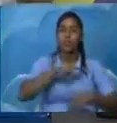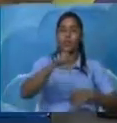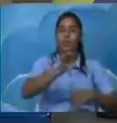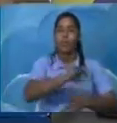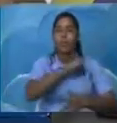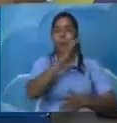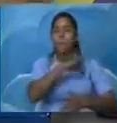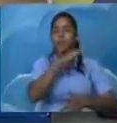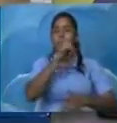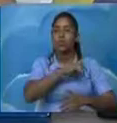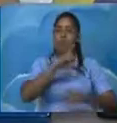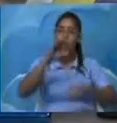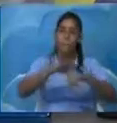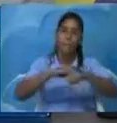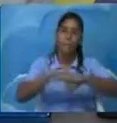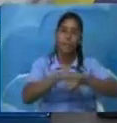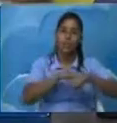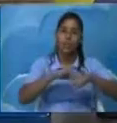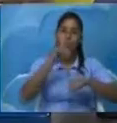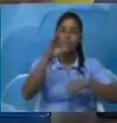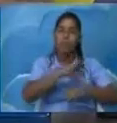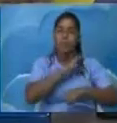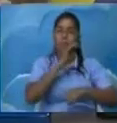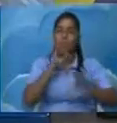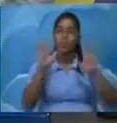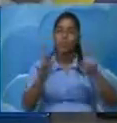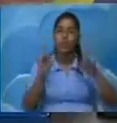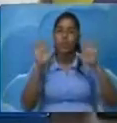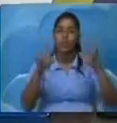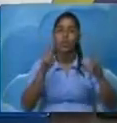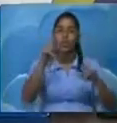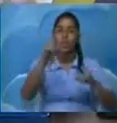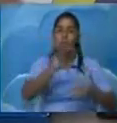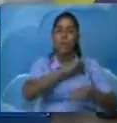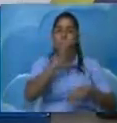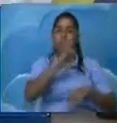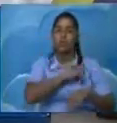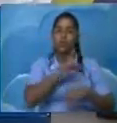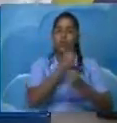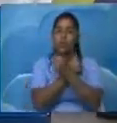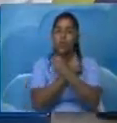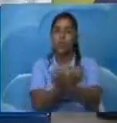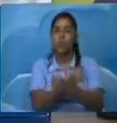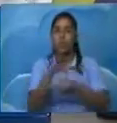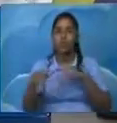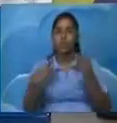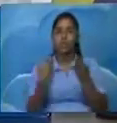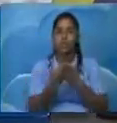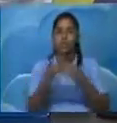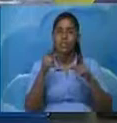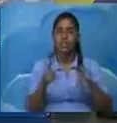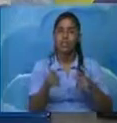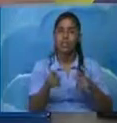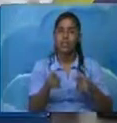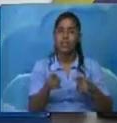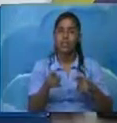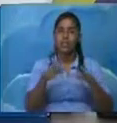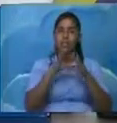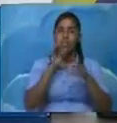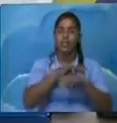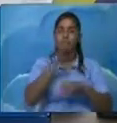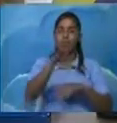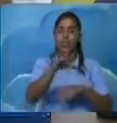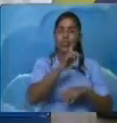espíritu de perdón, un espíritu de misericordia, un espíritu de amor. Hasta aquí me corresponde y aquí los dejo